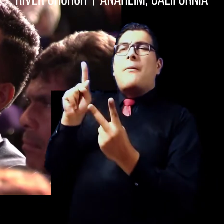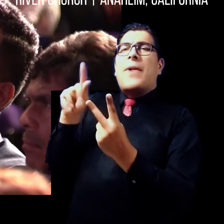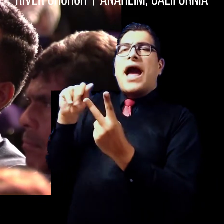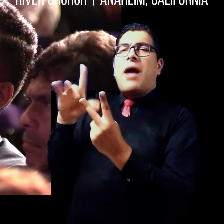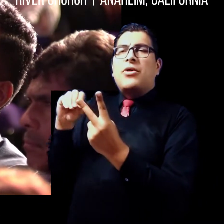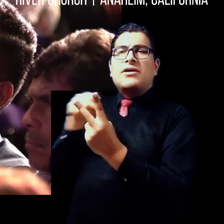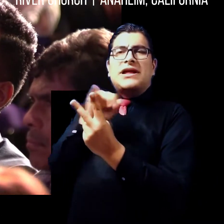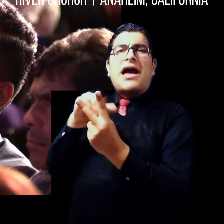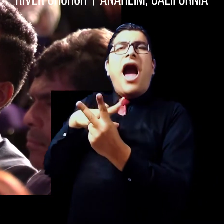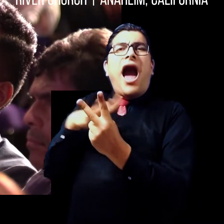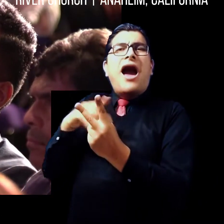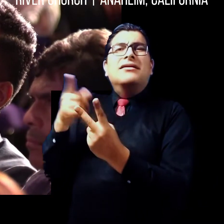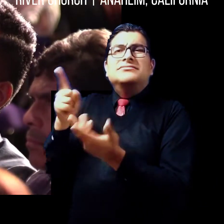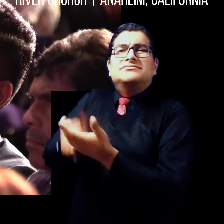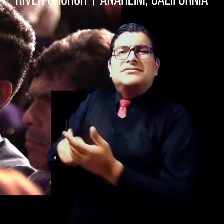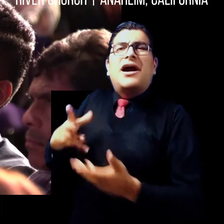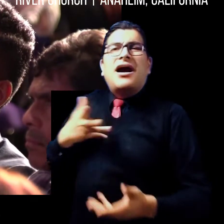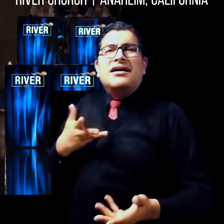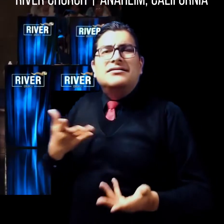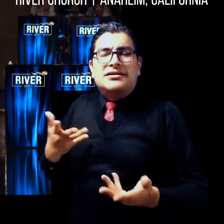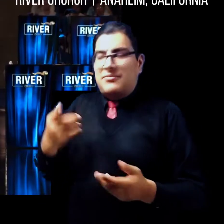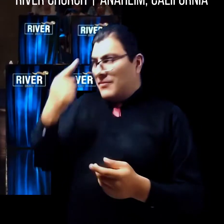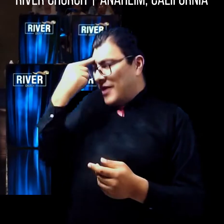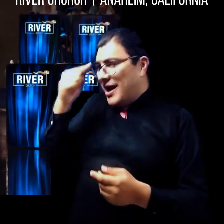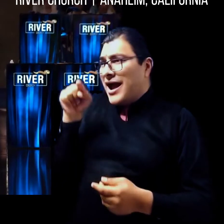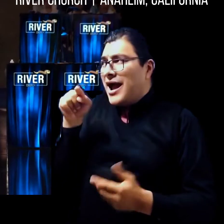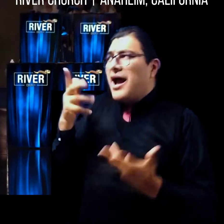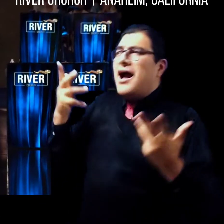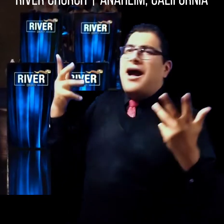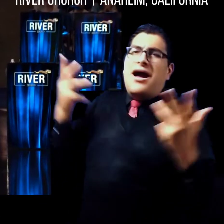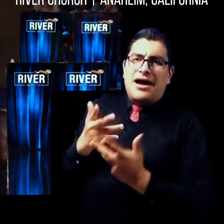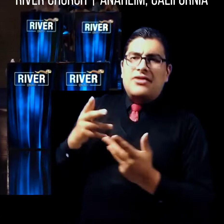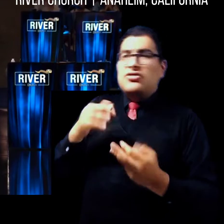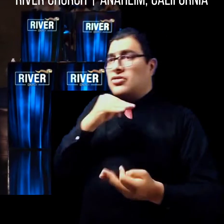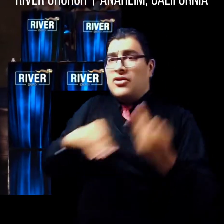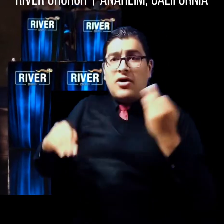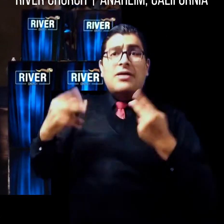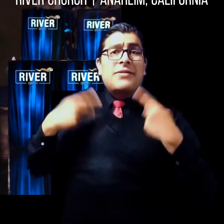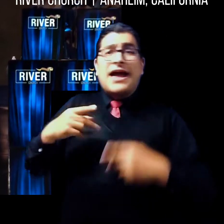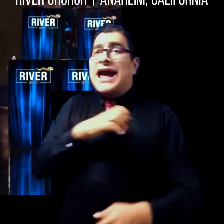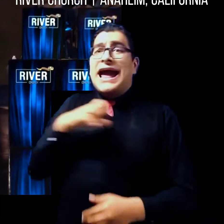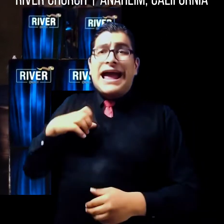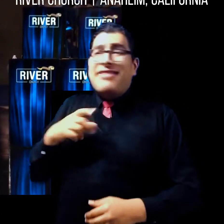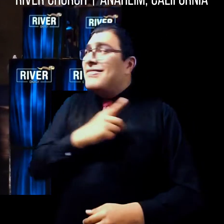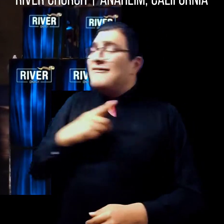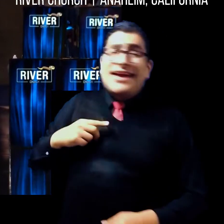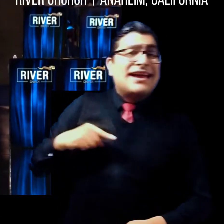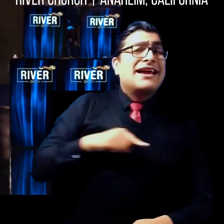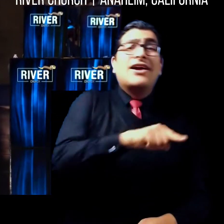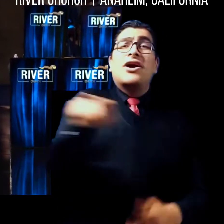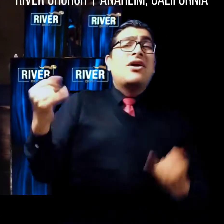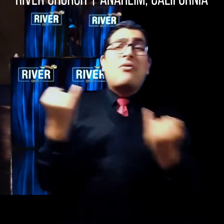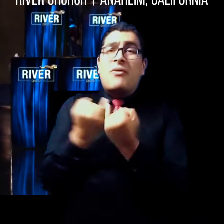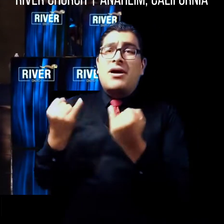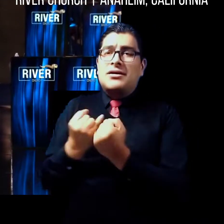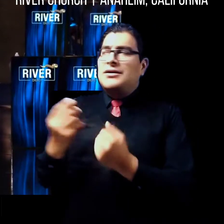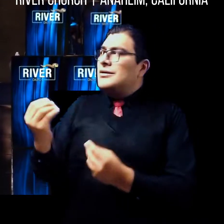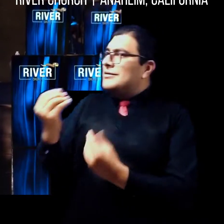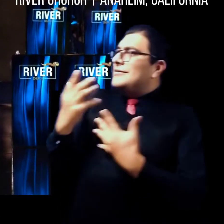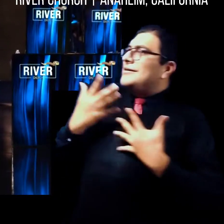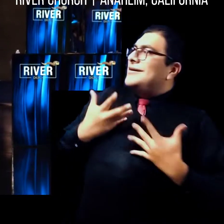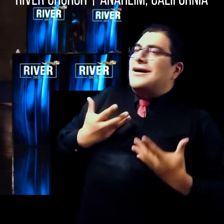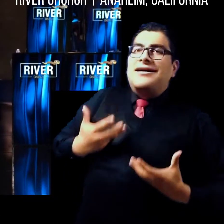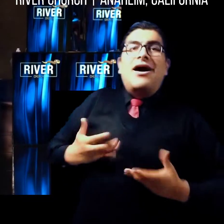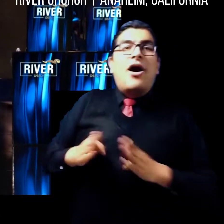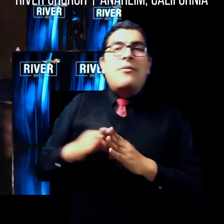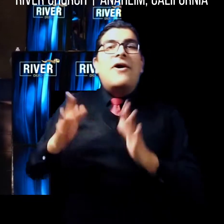Yo creo que Pablo y Silas son para él todo lo que los cristianos deberían ser en el mundo. Un olor grato, la